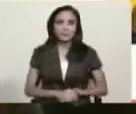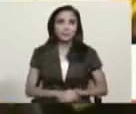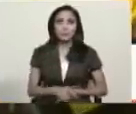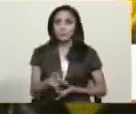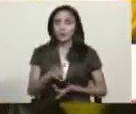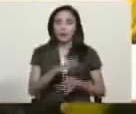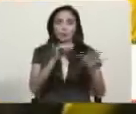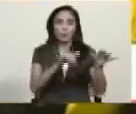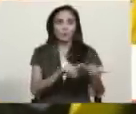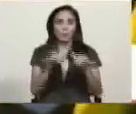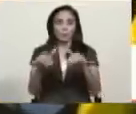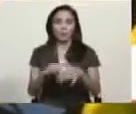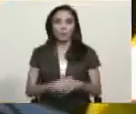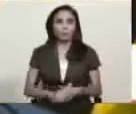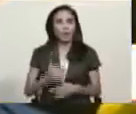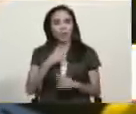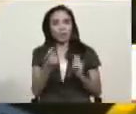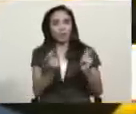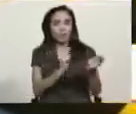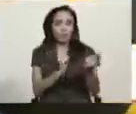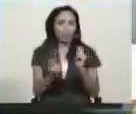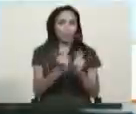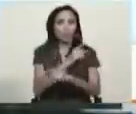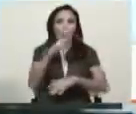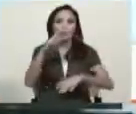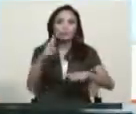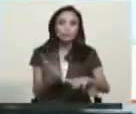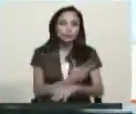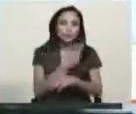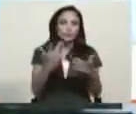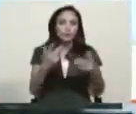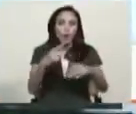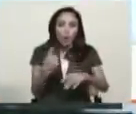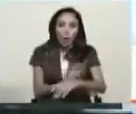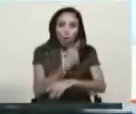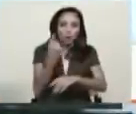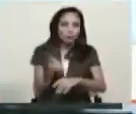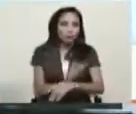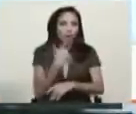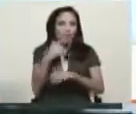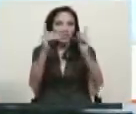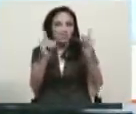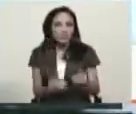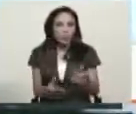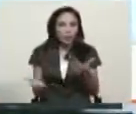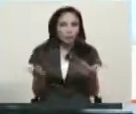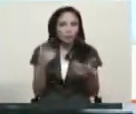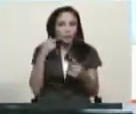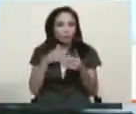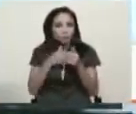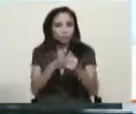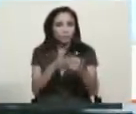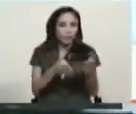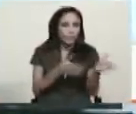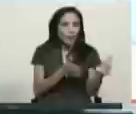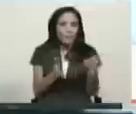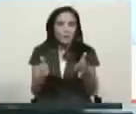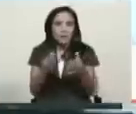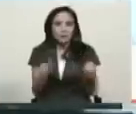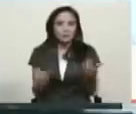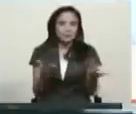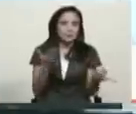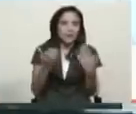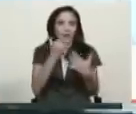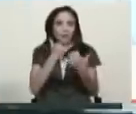camino. Debatiendo 6, 8 horas, tomando decisiones parciales, llevando adelante algo, llevando para atrás,